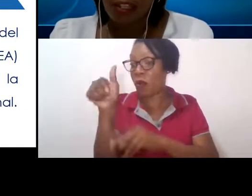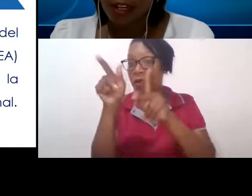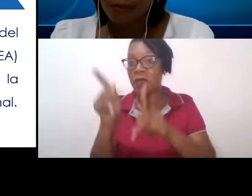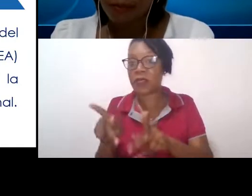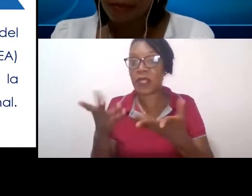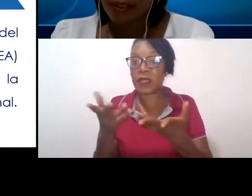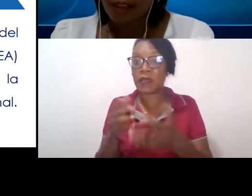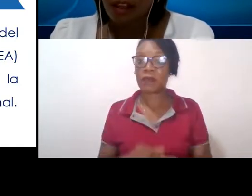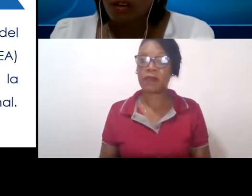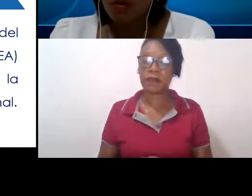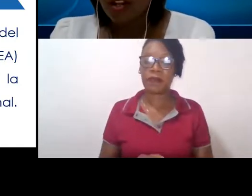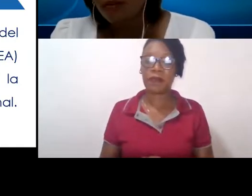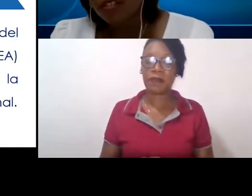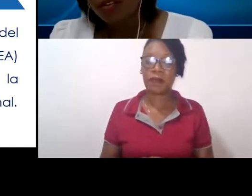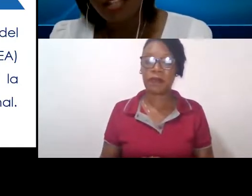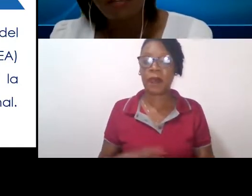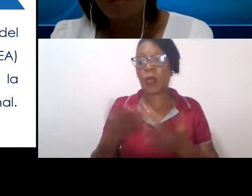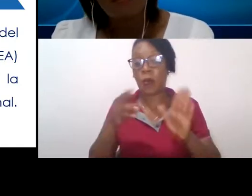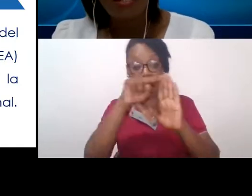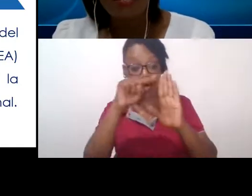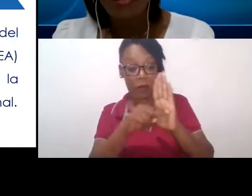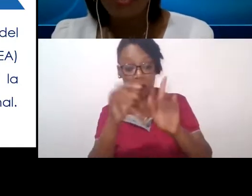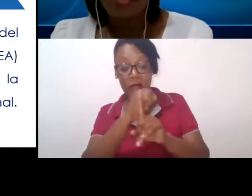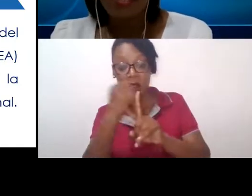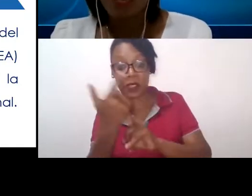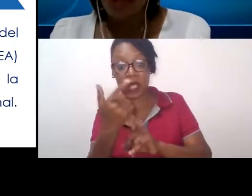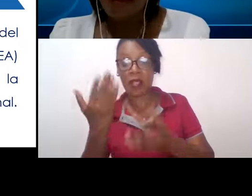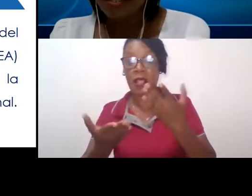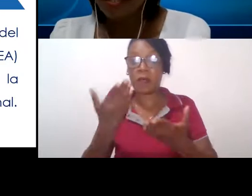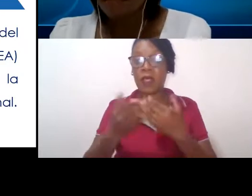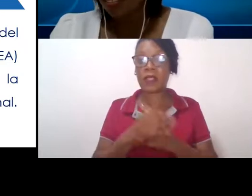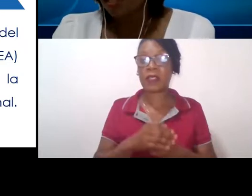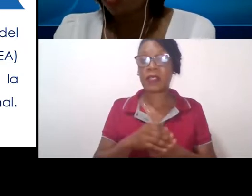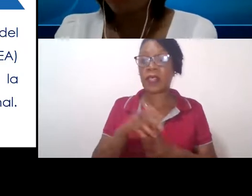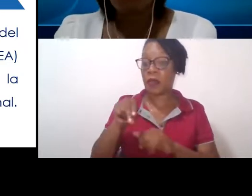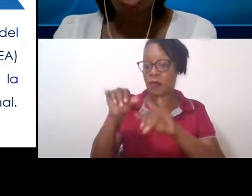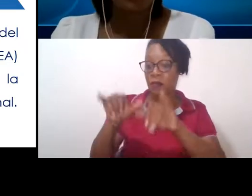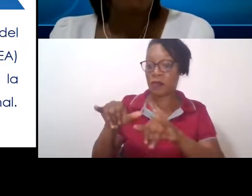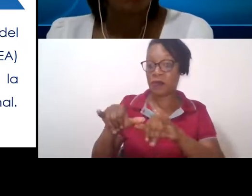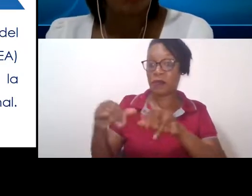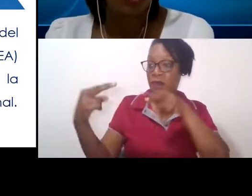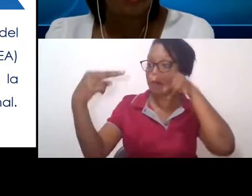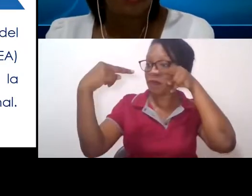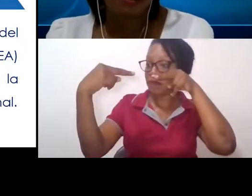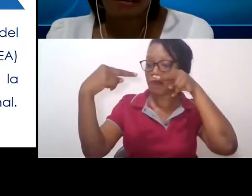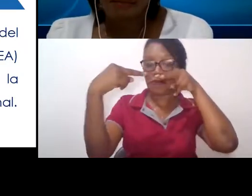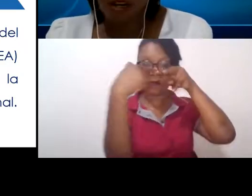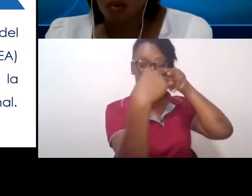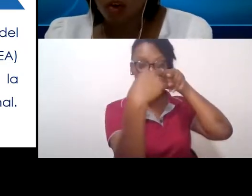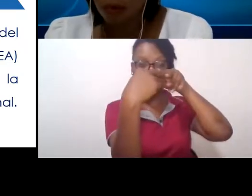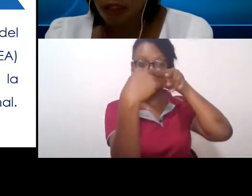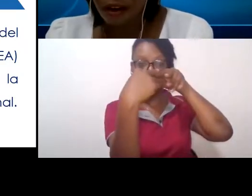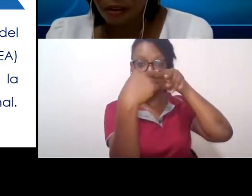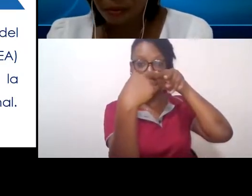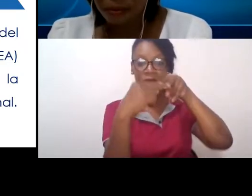que no tiene. O una norma social también puede ser que no permanecer mirando a otra persona para